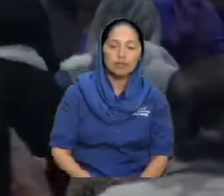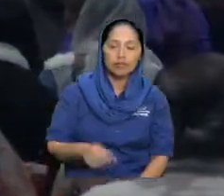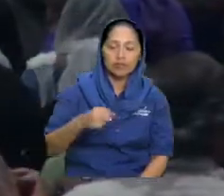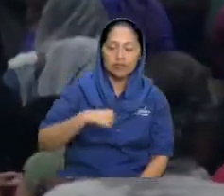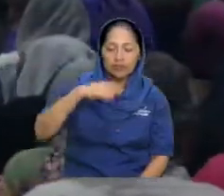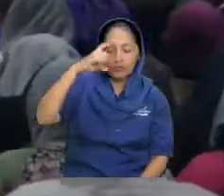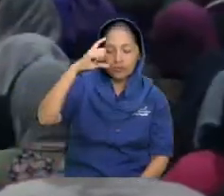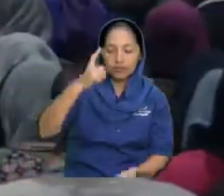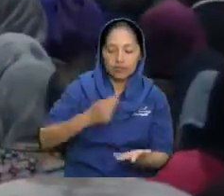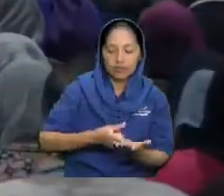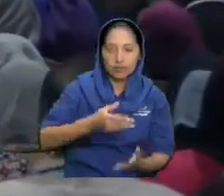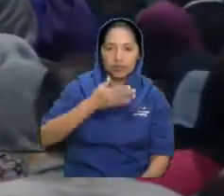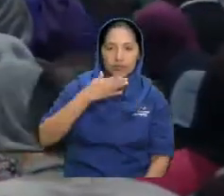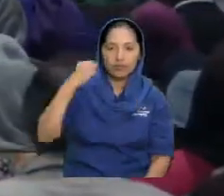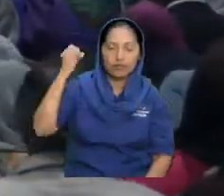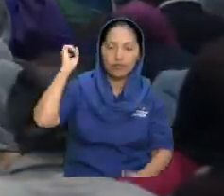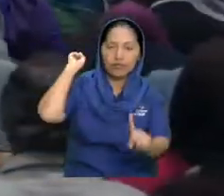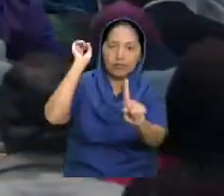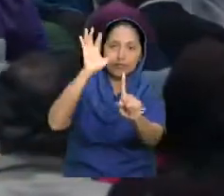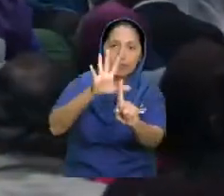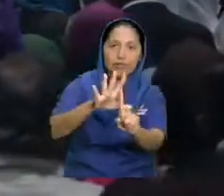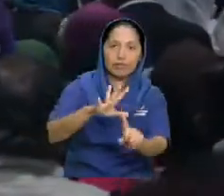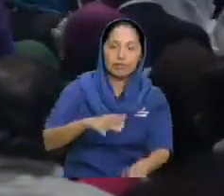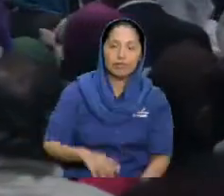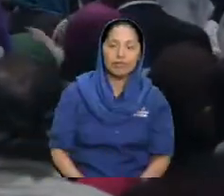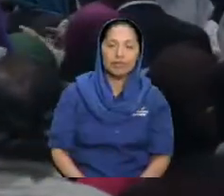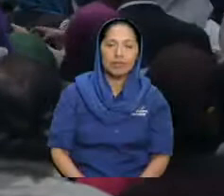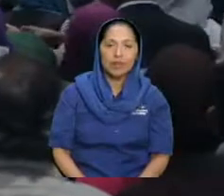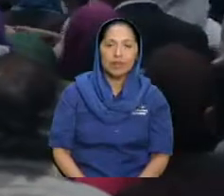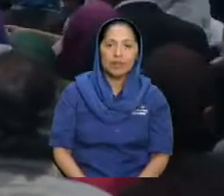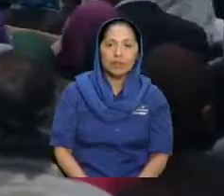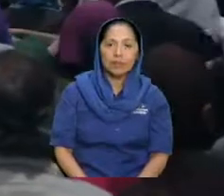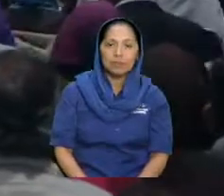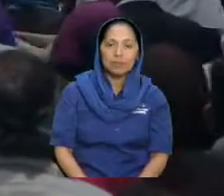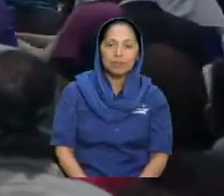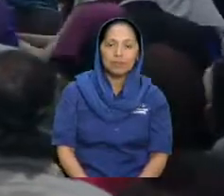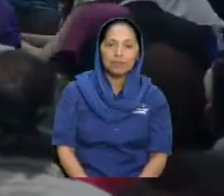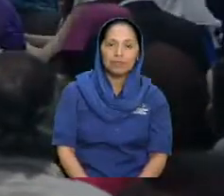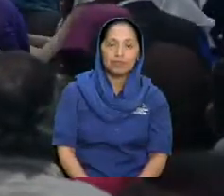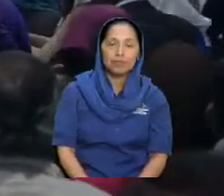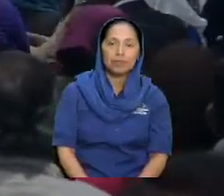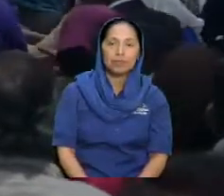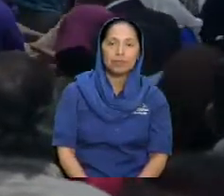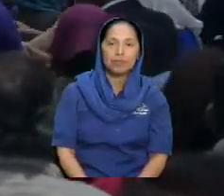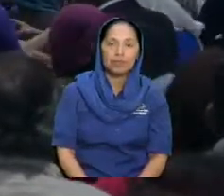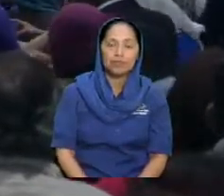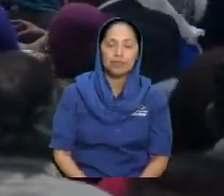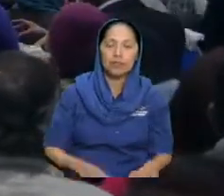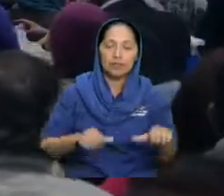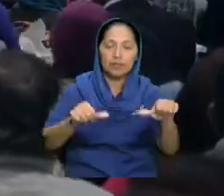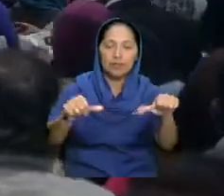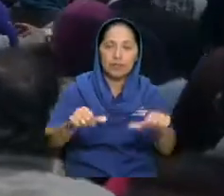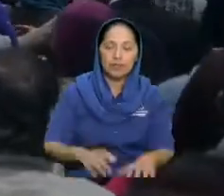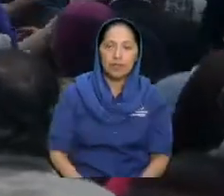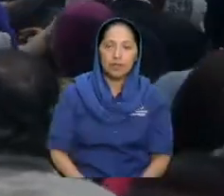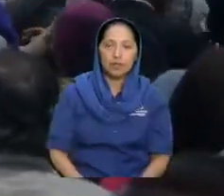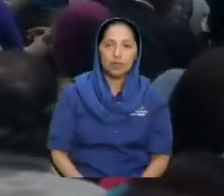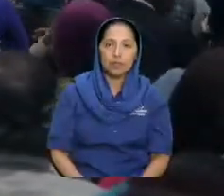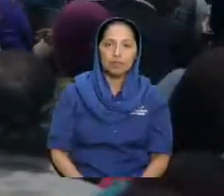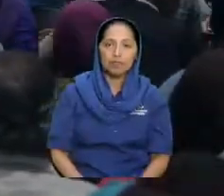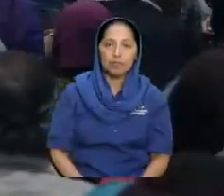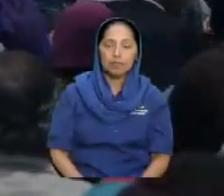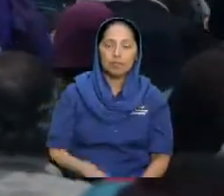mi corazón. En un momento, cuando todos tengamos, vamos a ministrar esta gran bendición. Mientras tanto, cantemos al Señor.